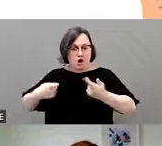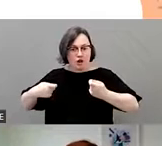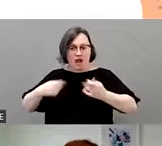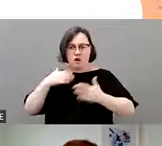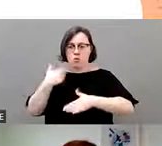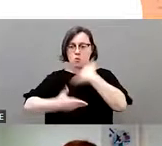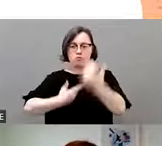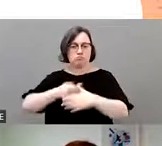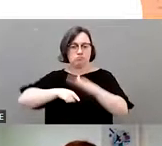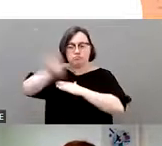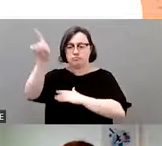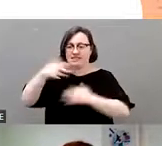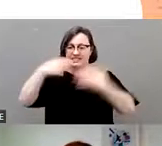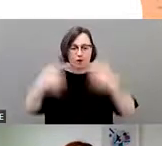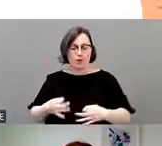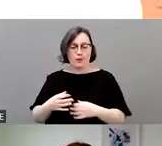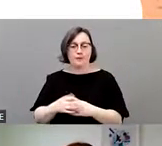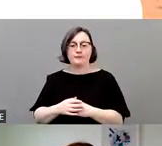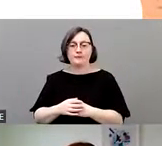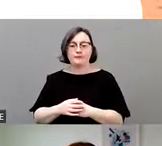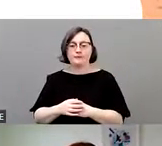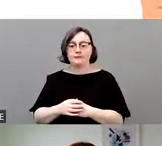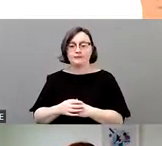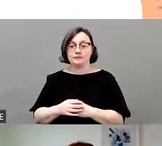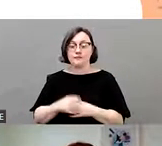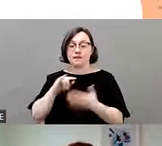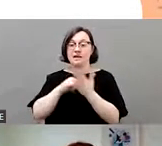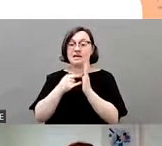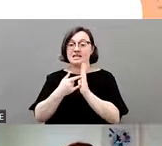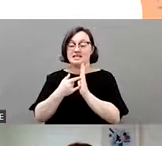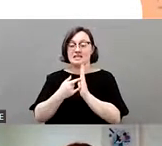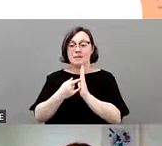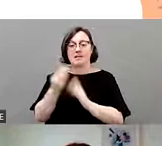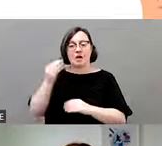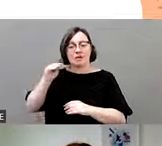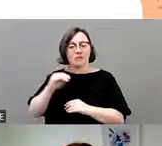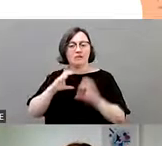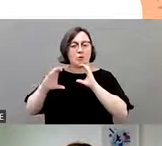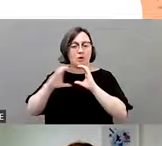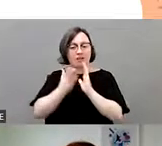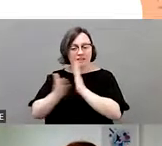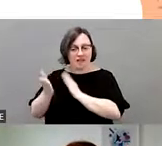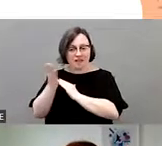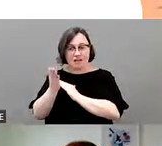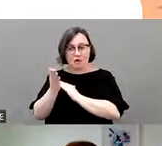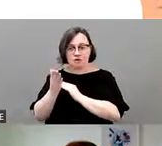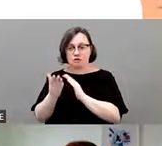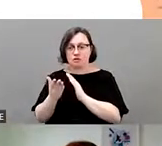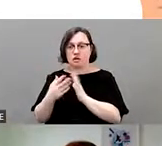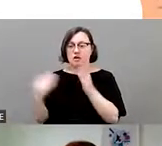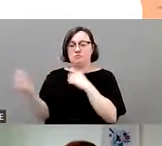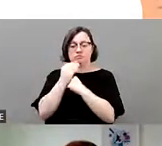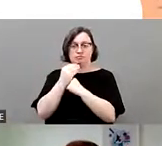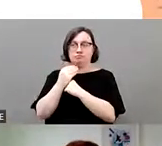y hacia adelante. Y que los sistemas aumentativos y alternativos de comunicación estén financiados